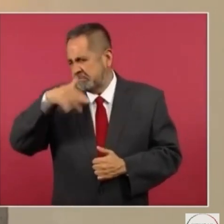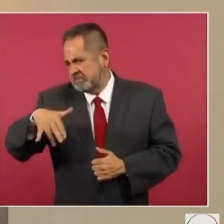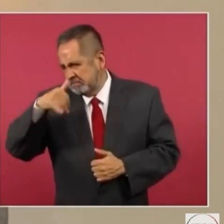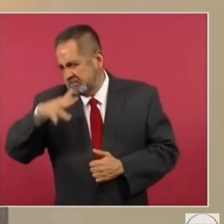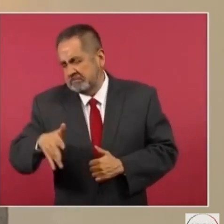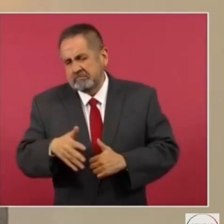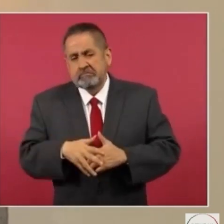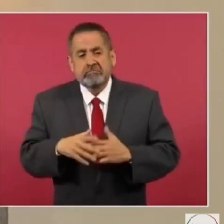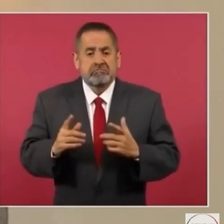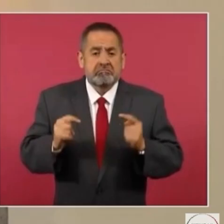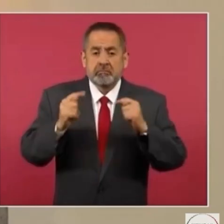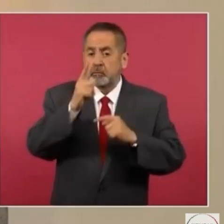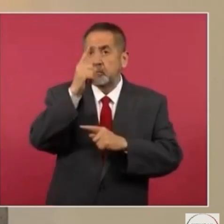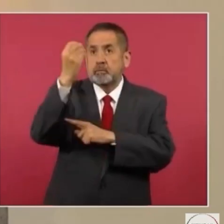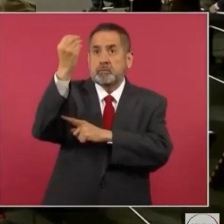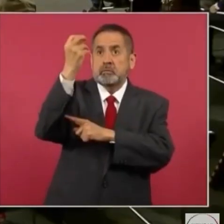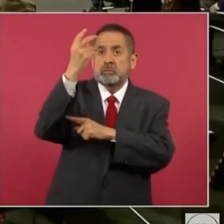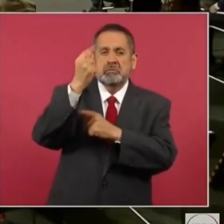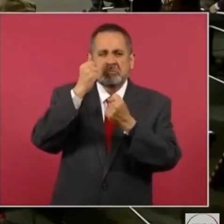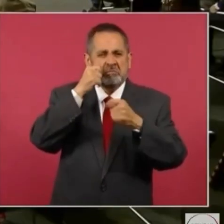se pasa a los altos,